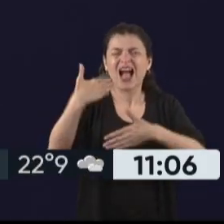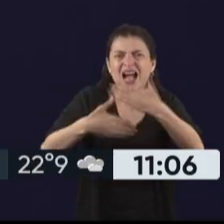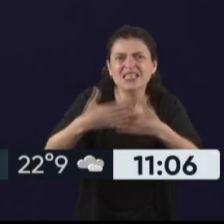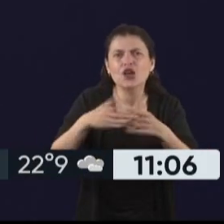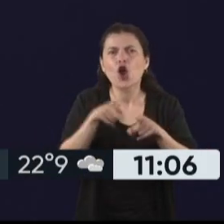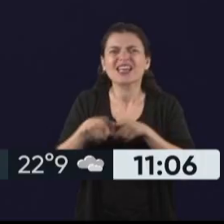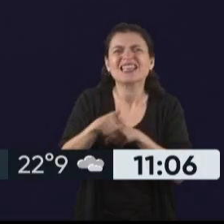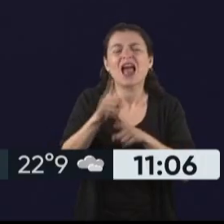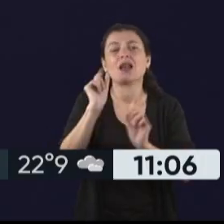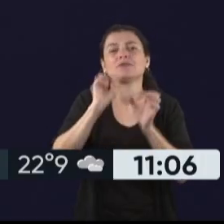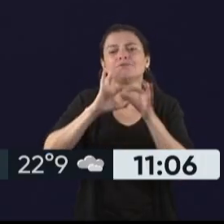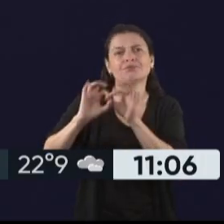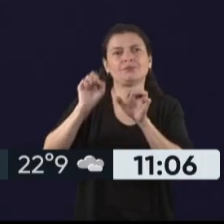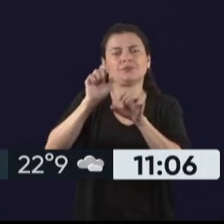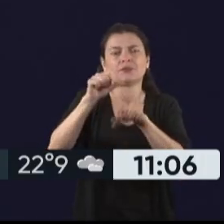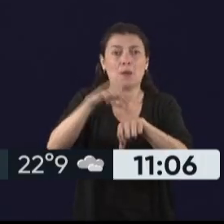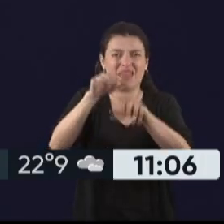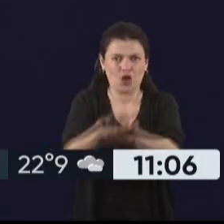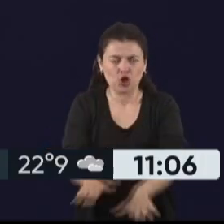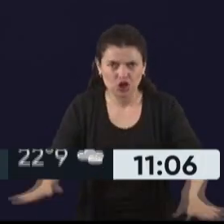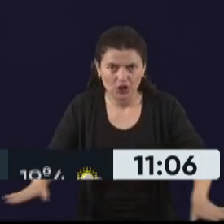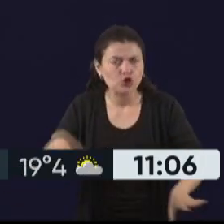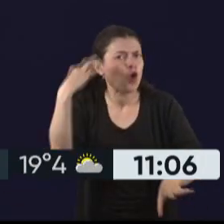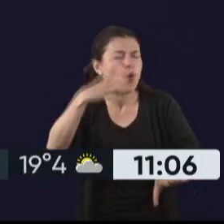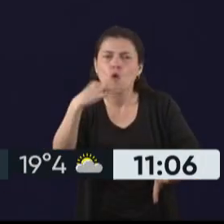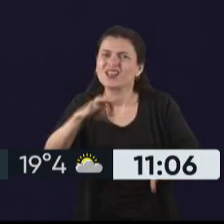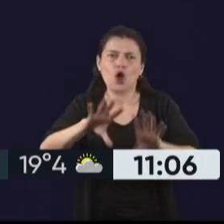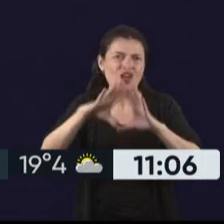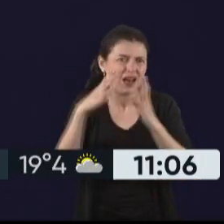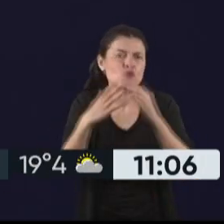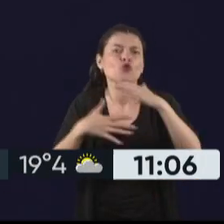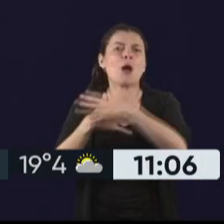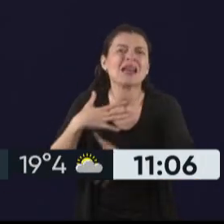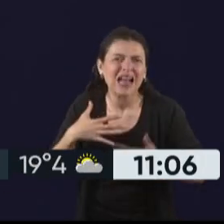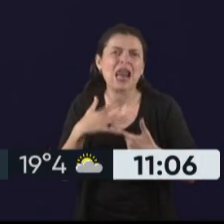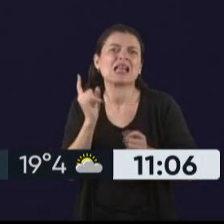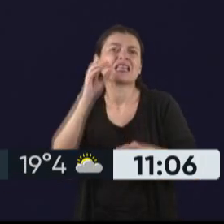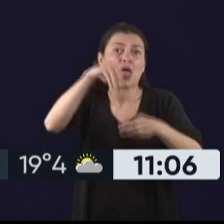lineal pediátrico, único de su tipo en hospitales pediátricos de América Latina.